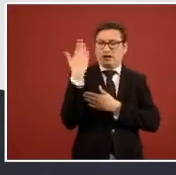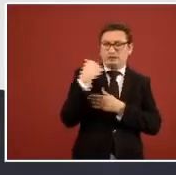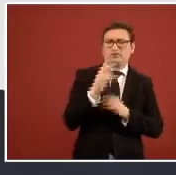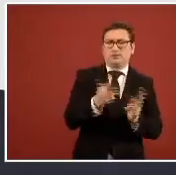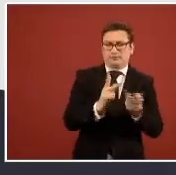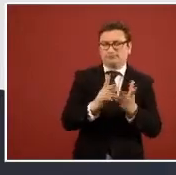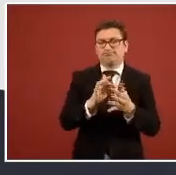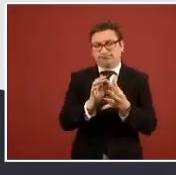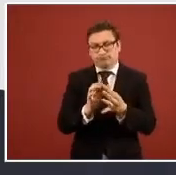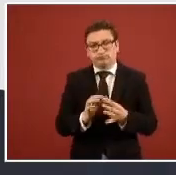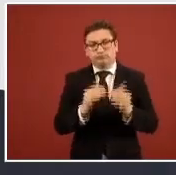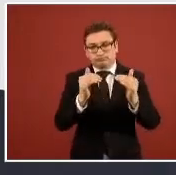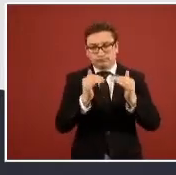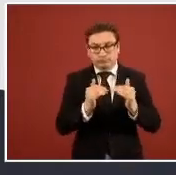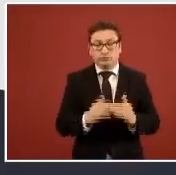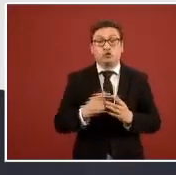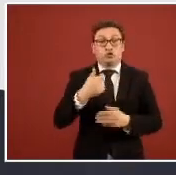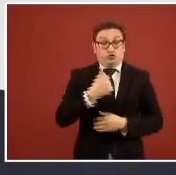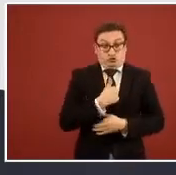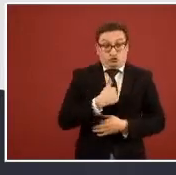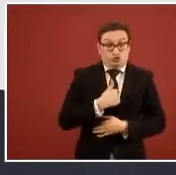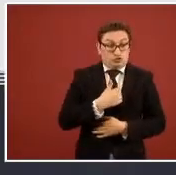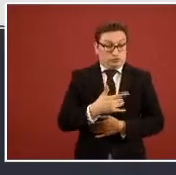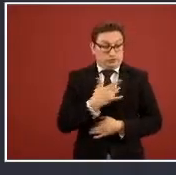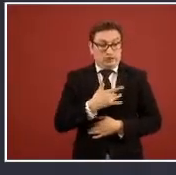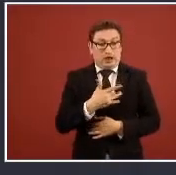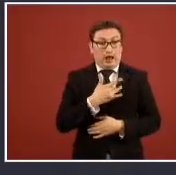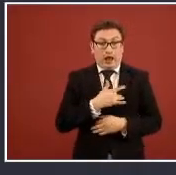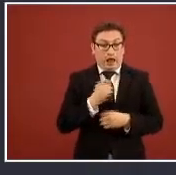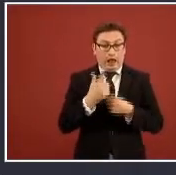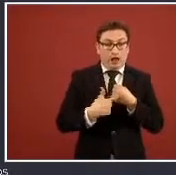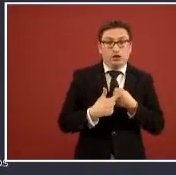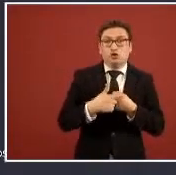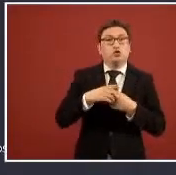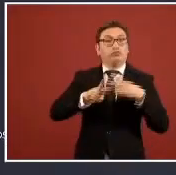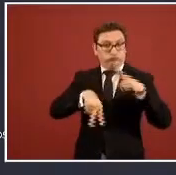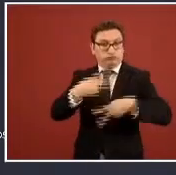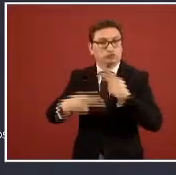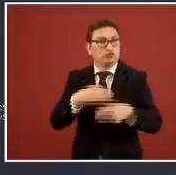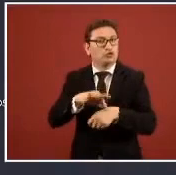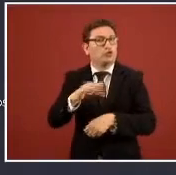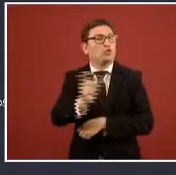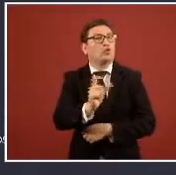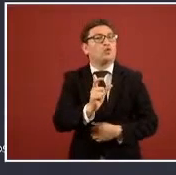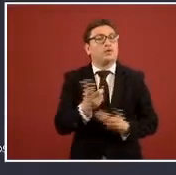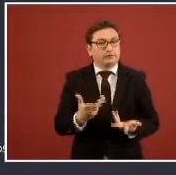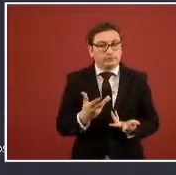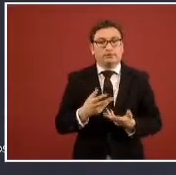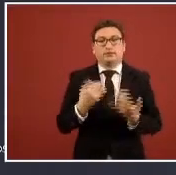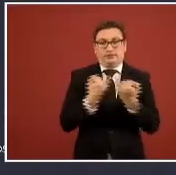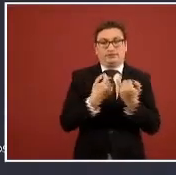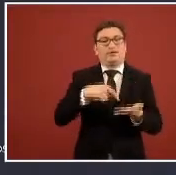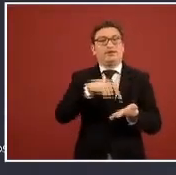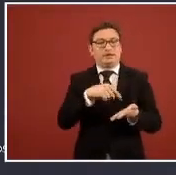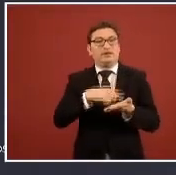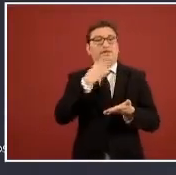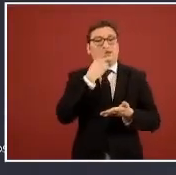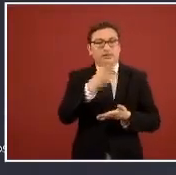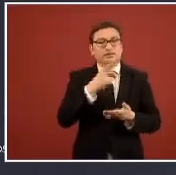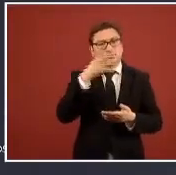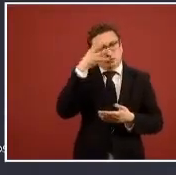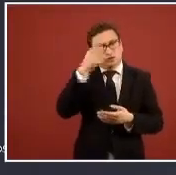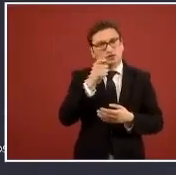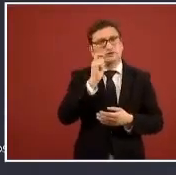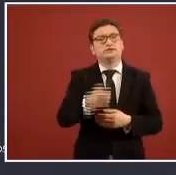aquí. Y cuándo debo acudir a recibir atención médica. Aquí lo que se ve es la definición